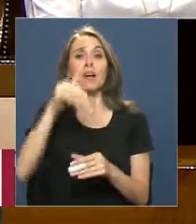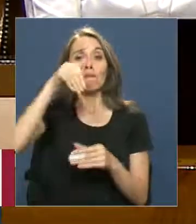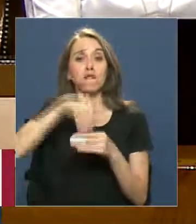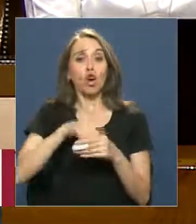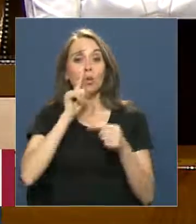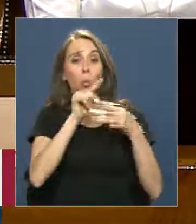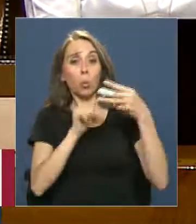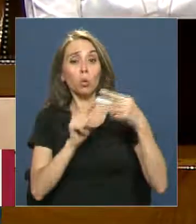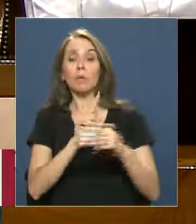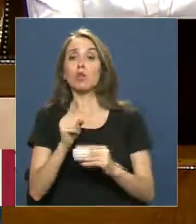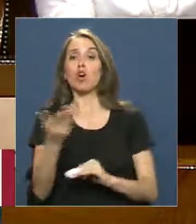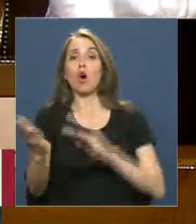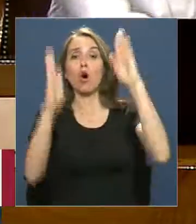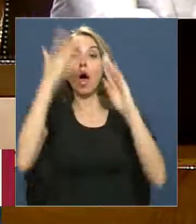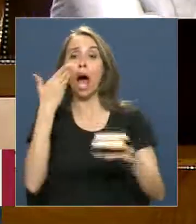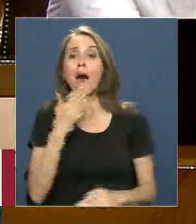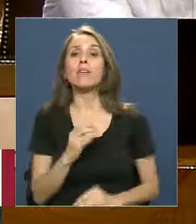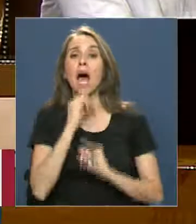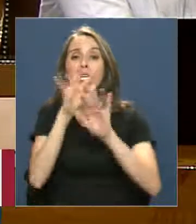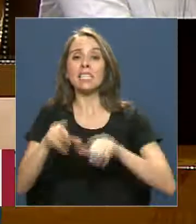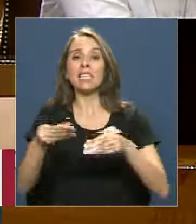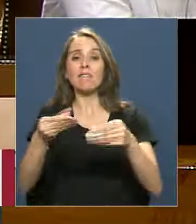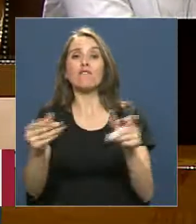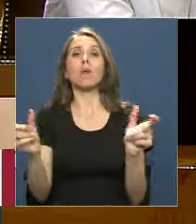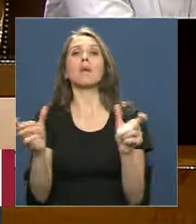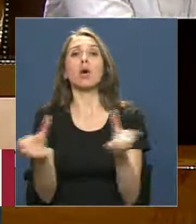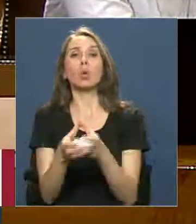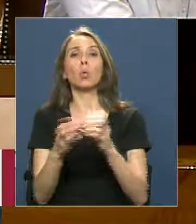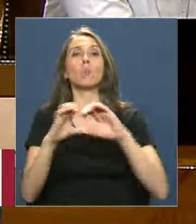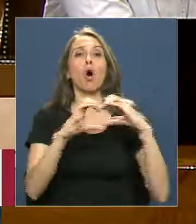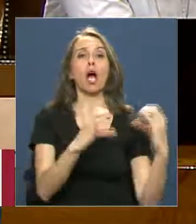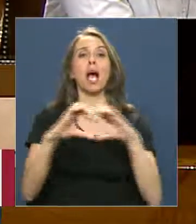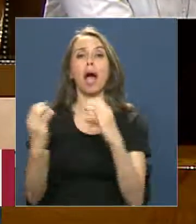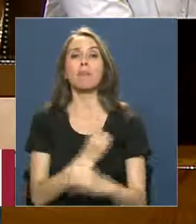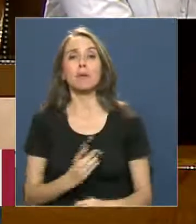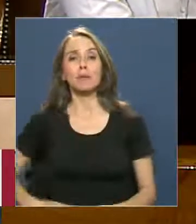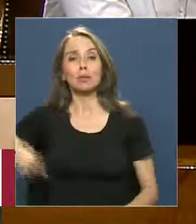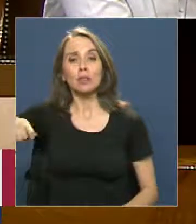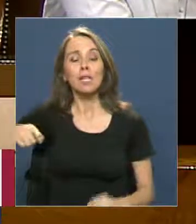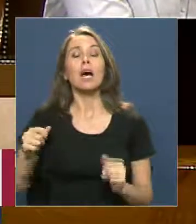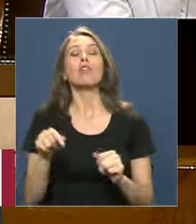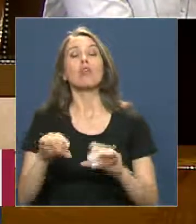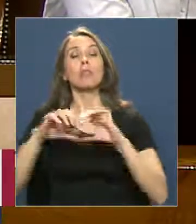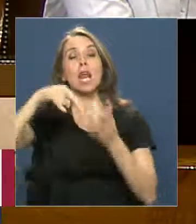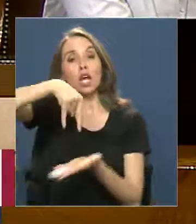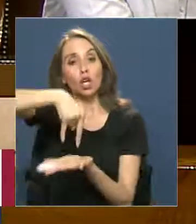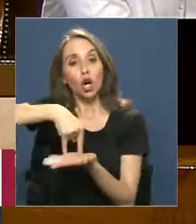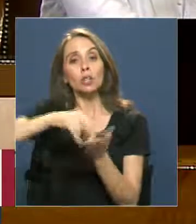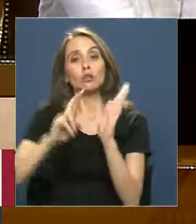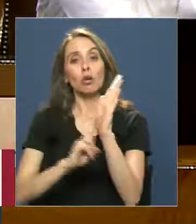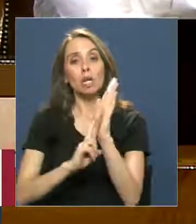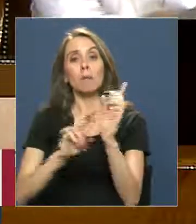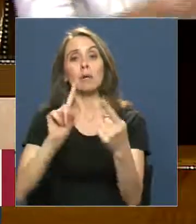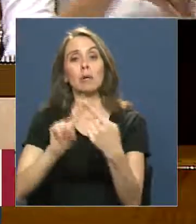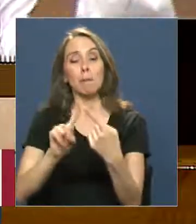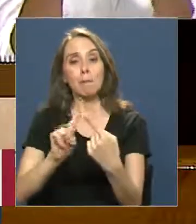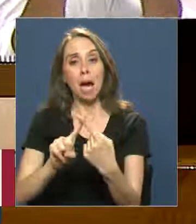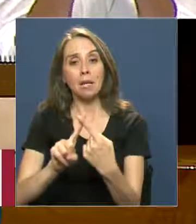otorgadas. Informe del Grupo Bicameral de Transparencia del Congreso Nacional sobre el reglamento de